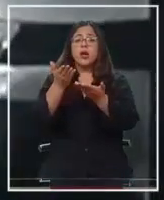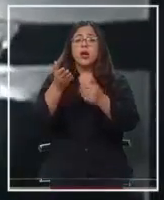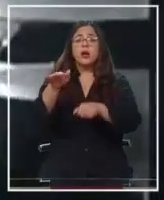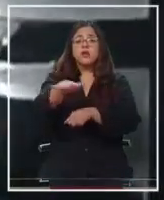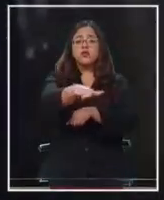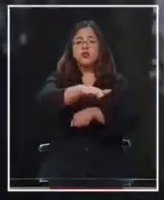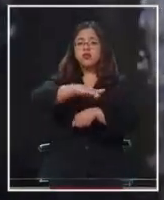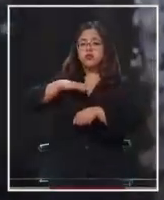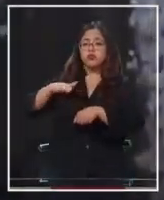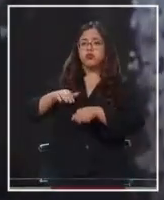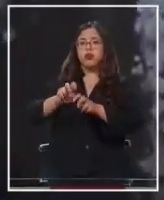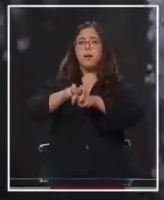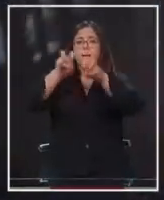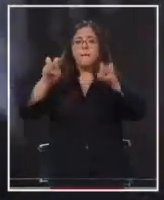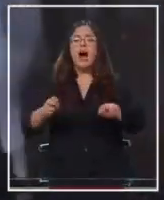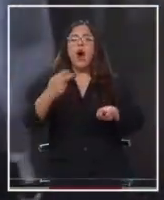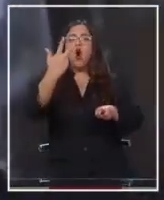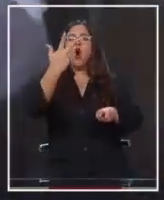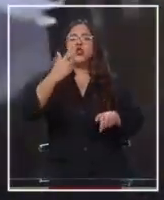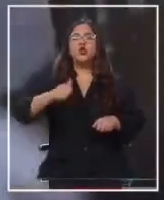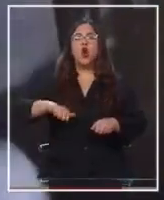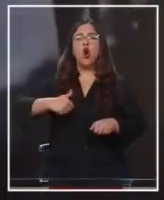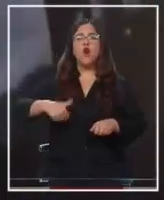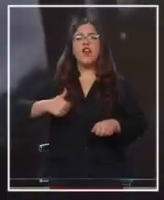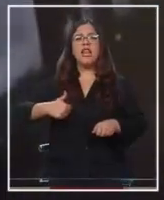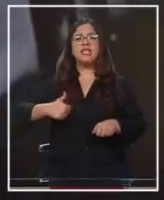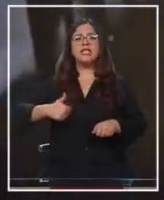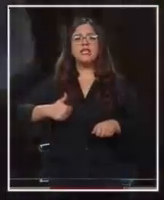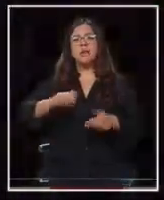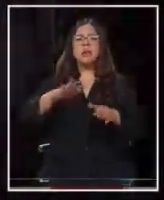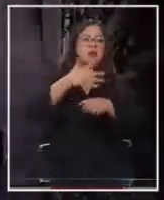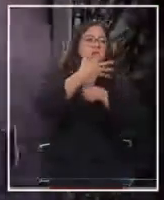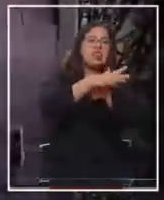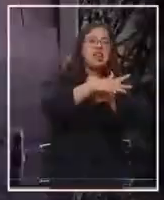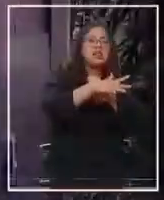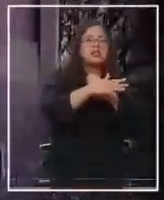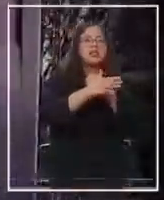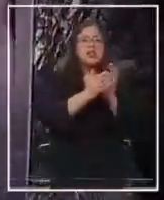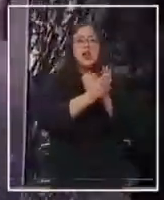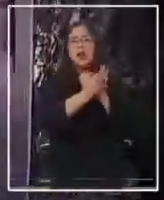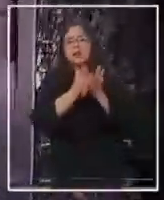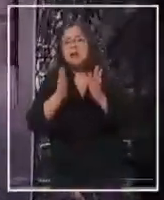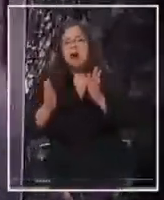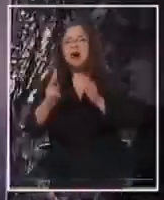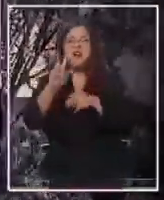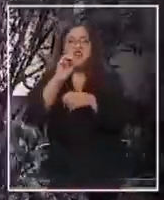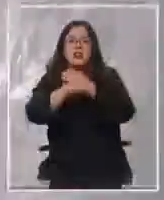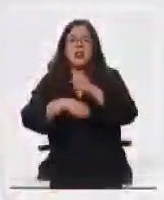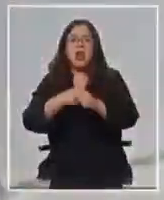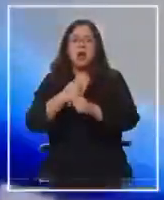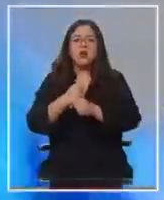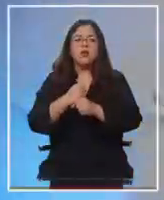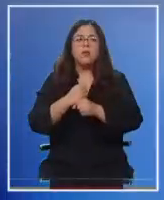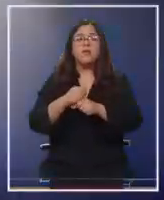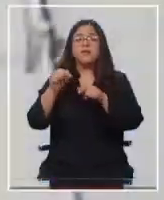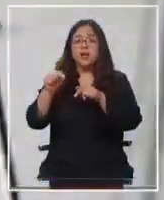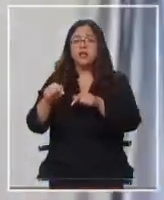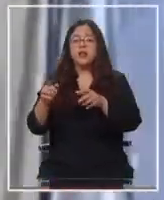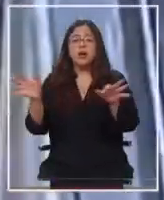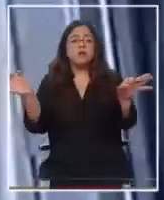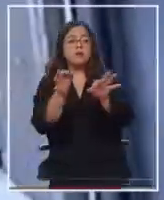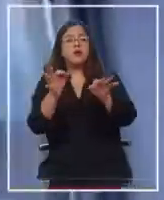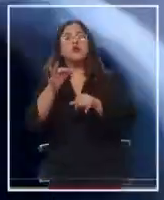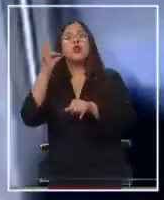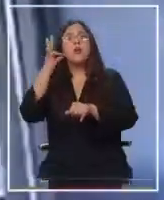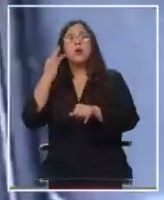y se bajan 8 cabros jóvenes de entre 15 y 20 años. Es el relato de una